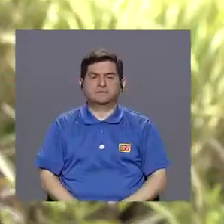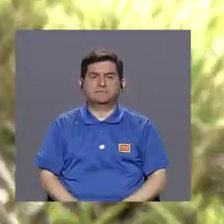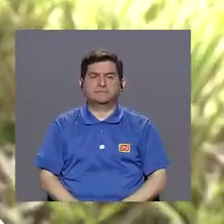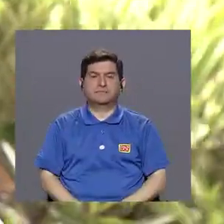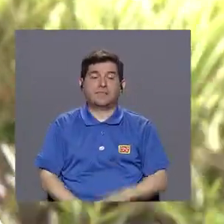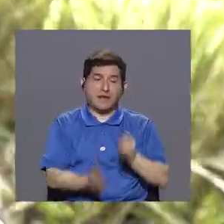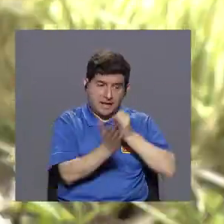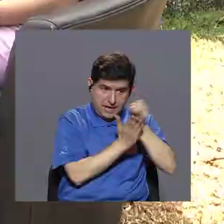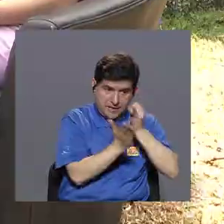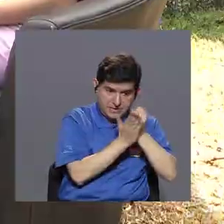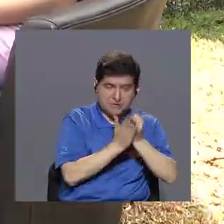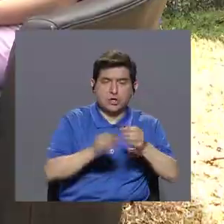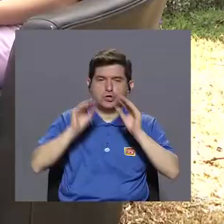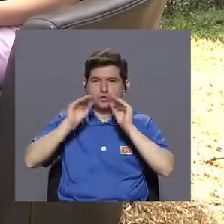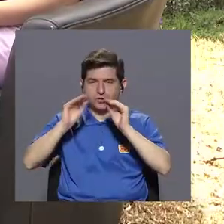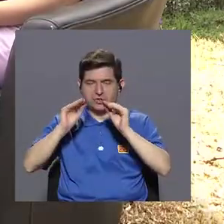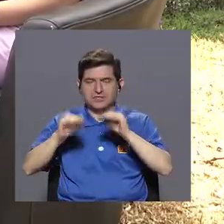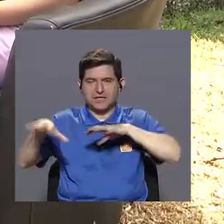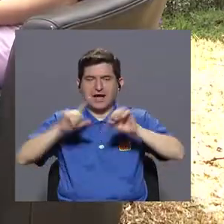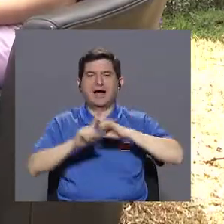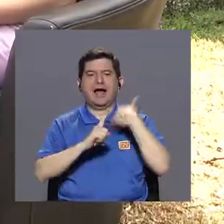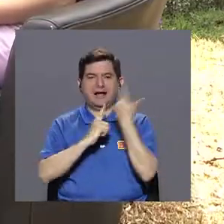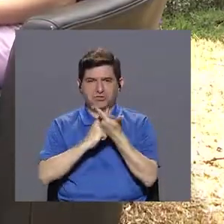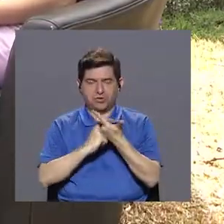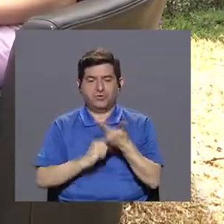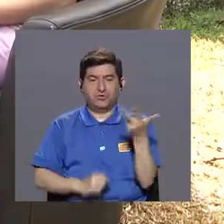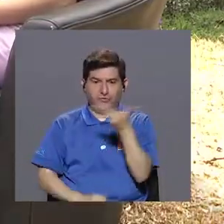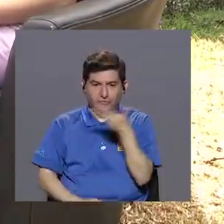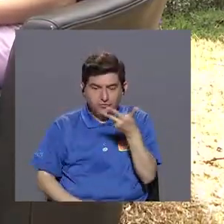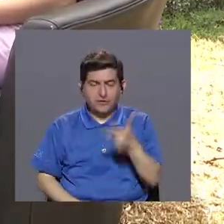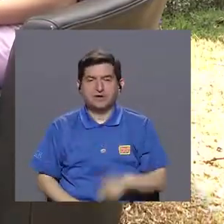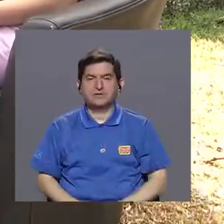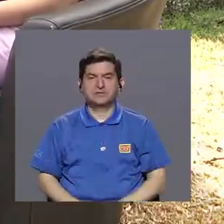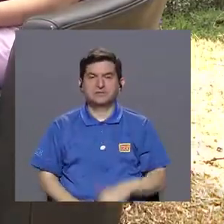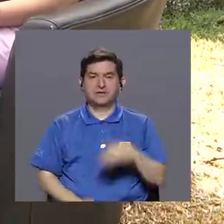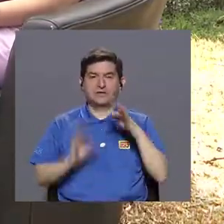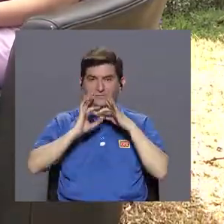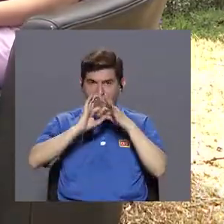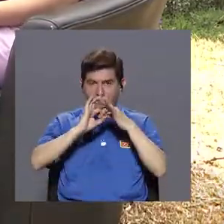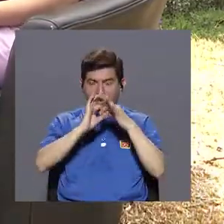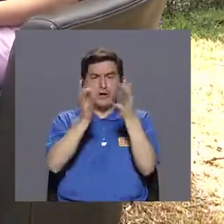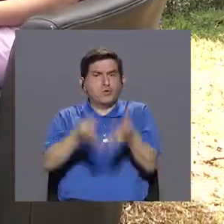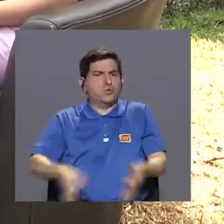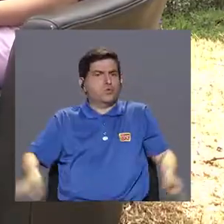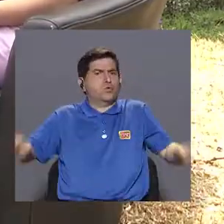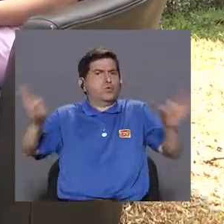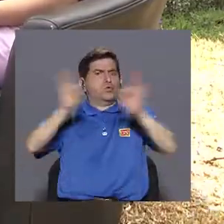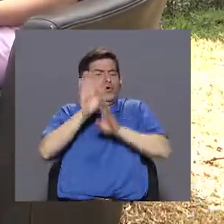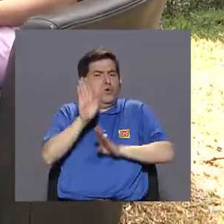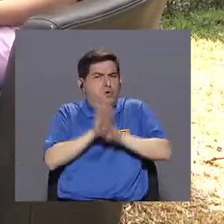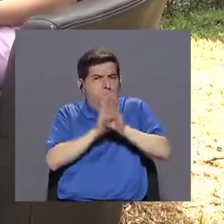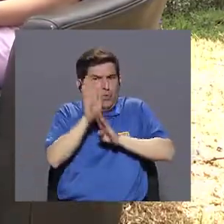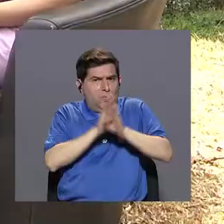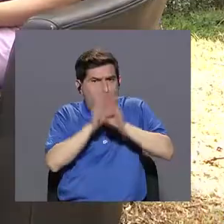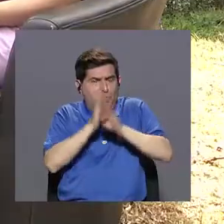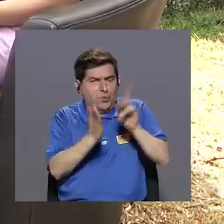importantes: investigación, docencia y acción social. Y esa relación entre las tres es muy importante para el desarrollo de estos proyectos